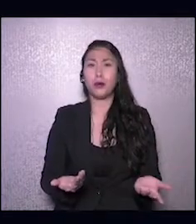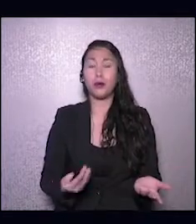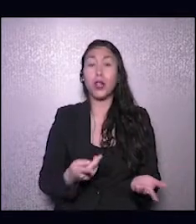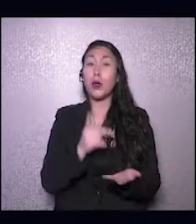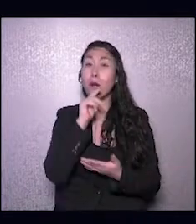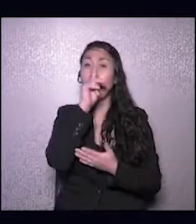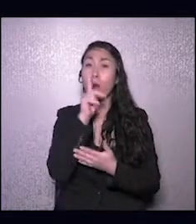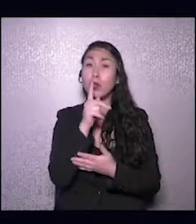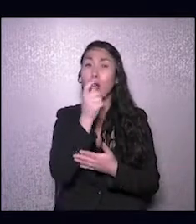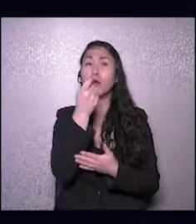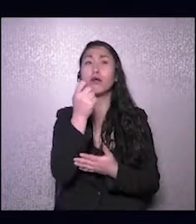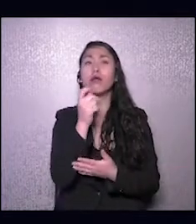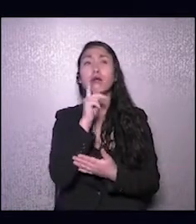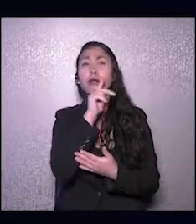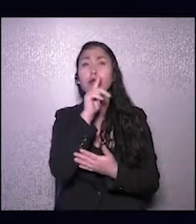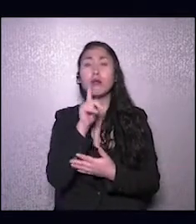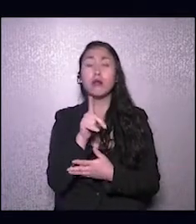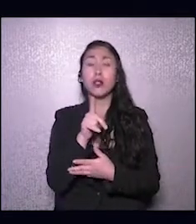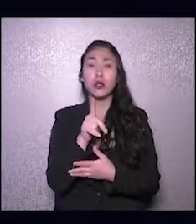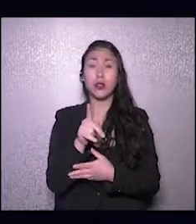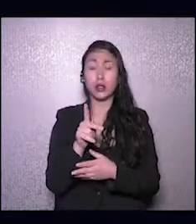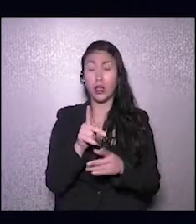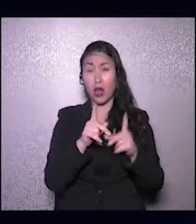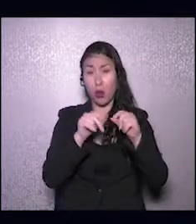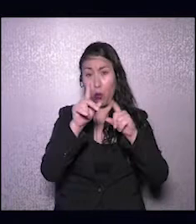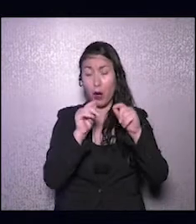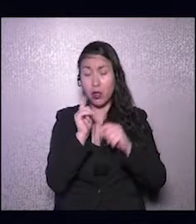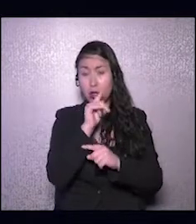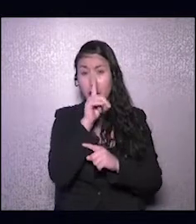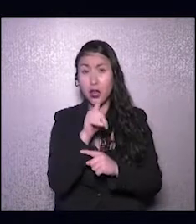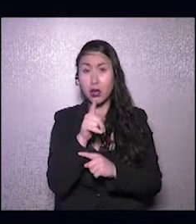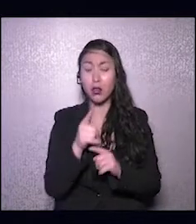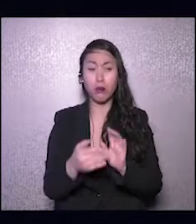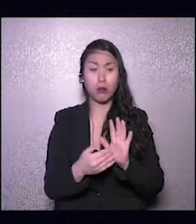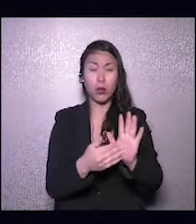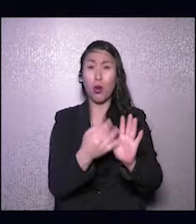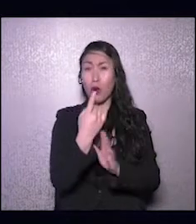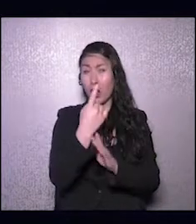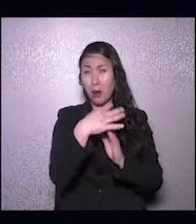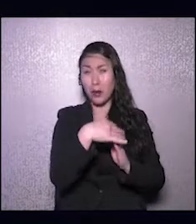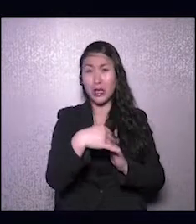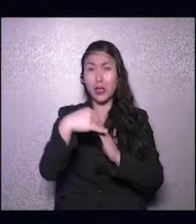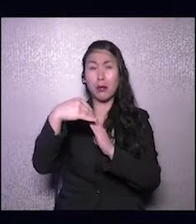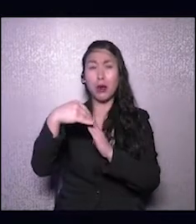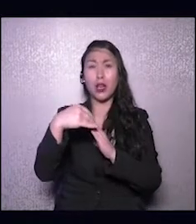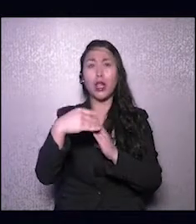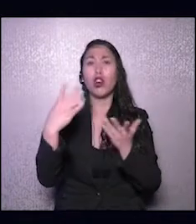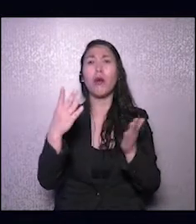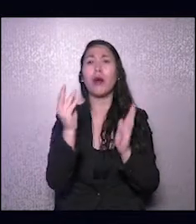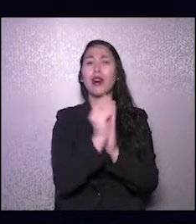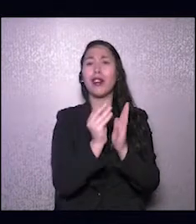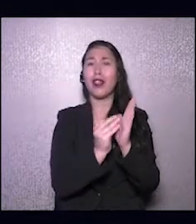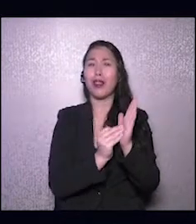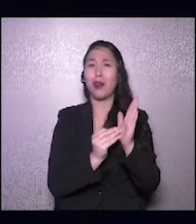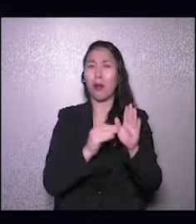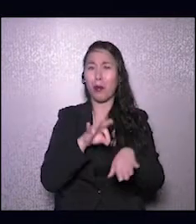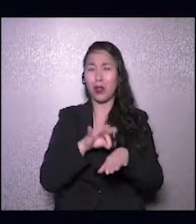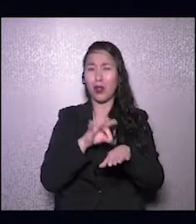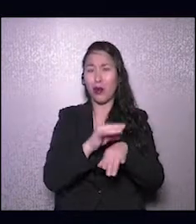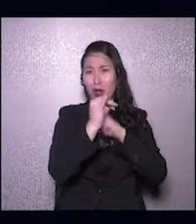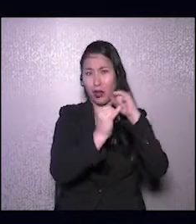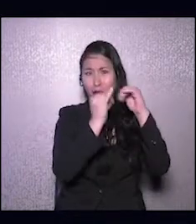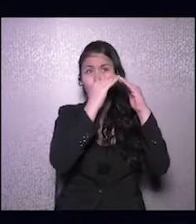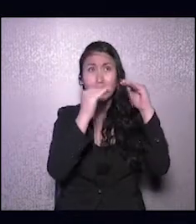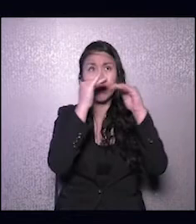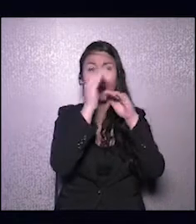que se le hacen a los clínicos de burnout, una de las principales causas de burnout de los médicos es frustraciones con el registro médico electrónico. Y no solo